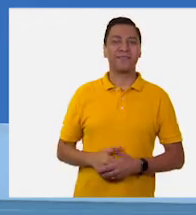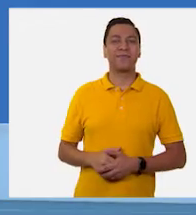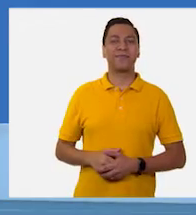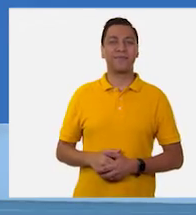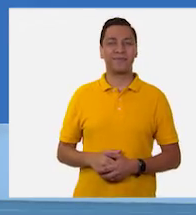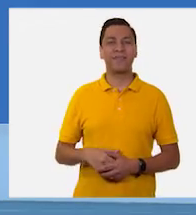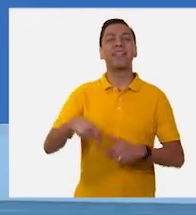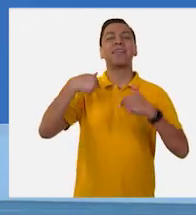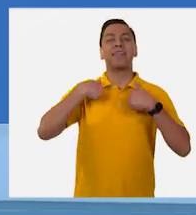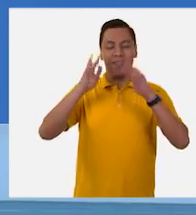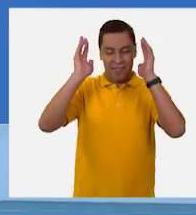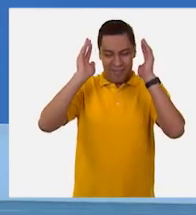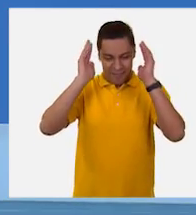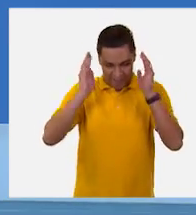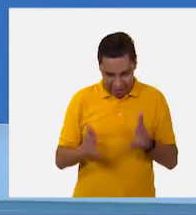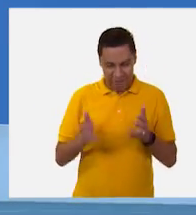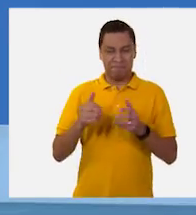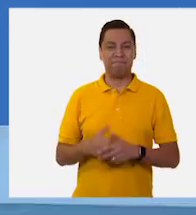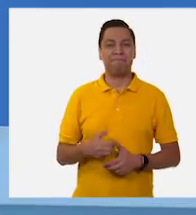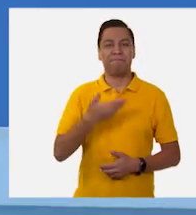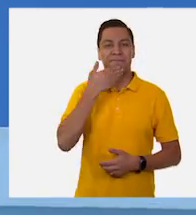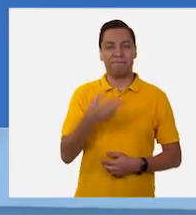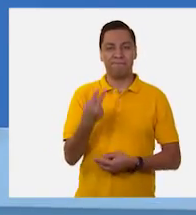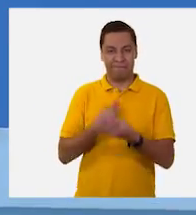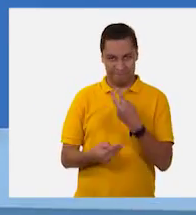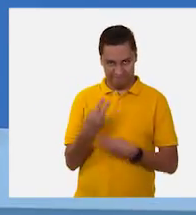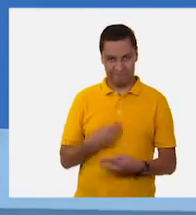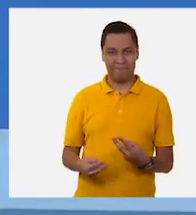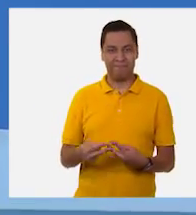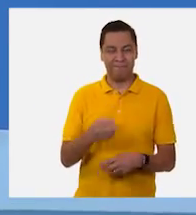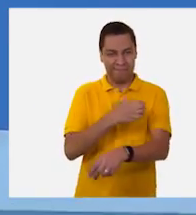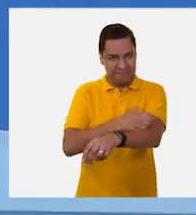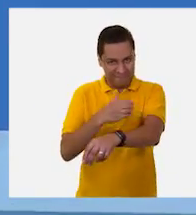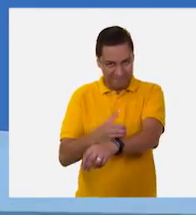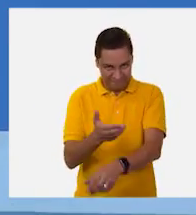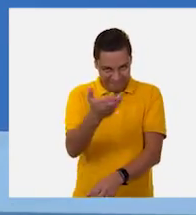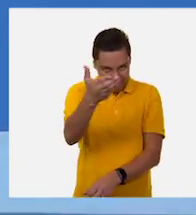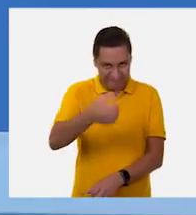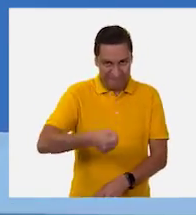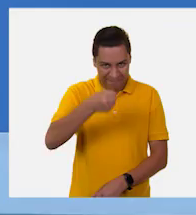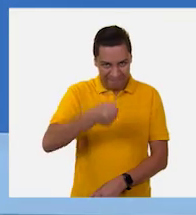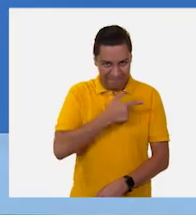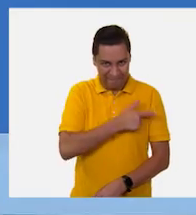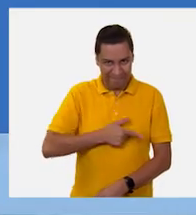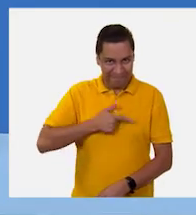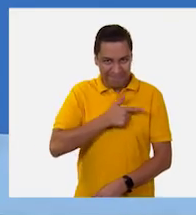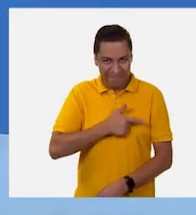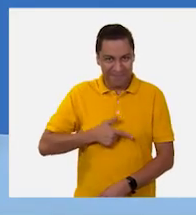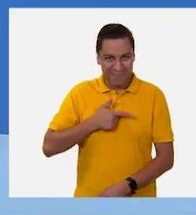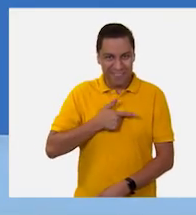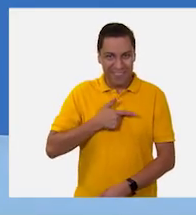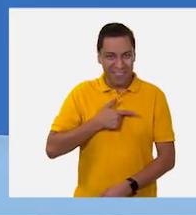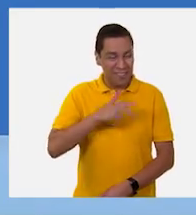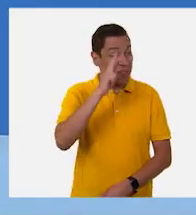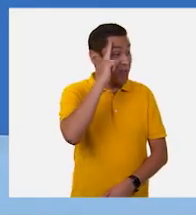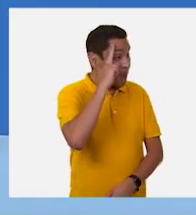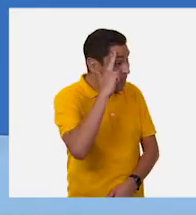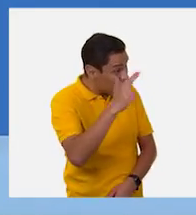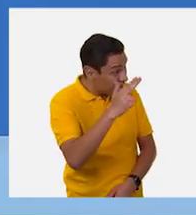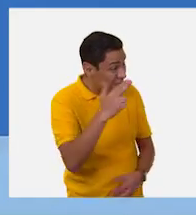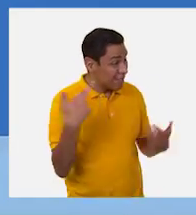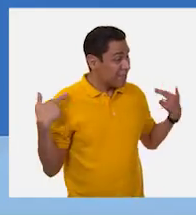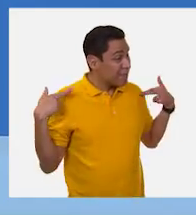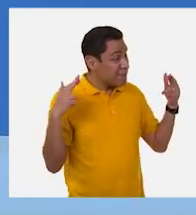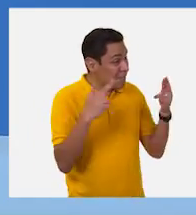¡Ay, pues ya estoy aquí, compañeras y compañeros! ¡Y hola, Jenny! ¿Qué tal?